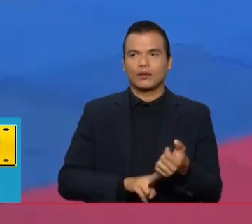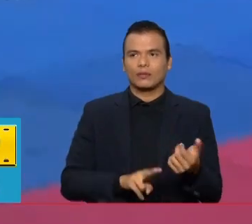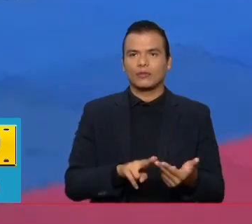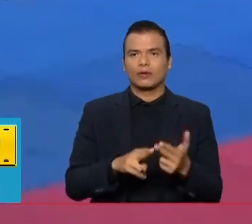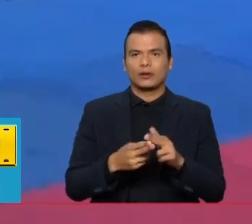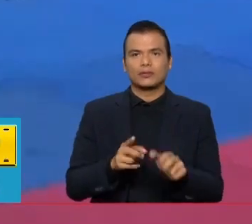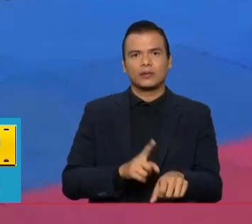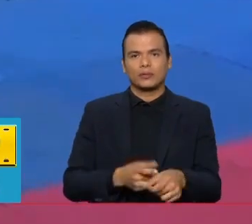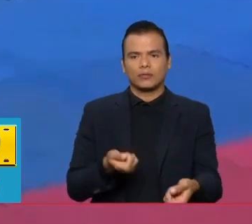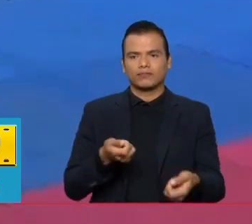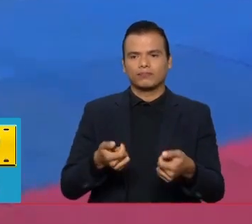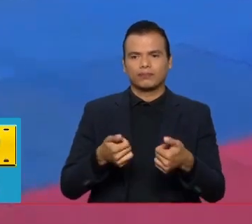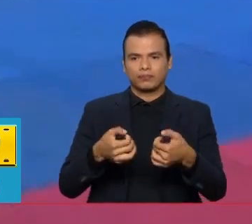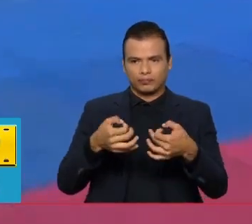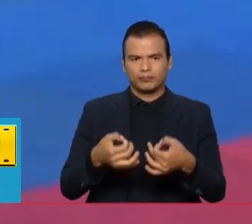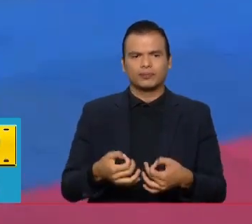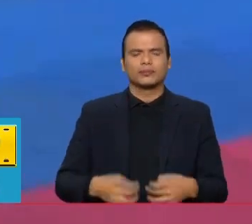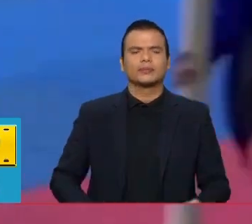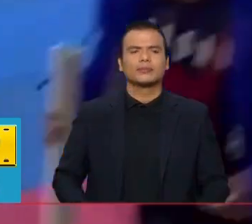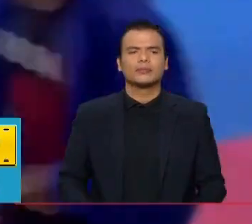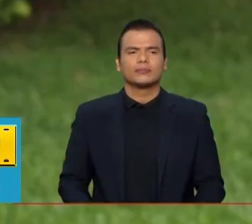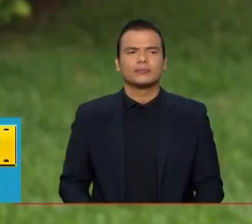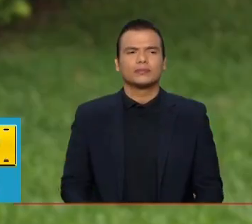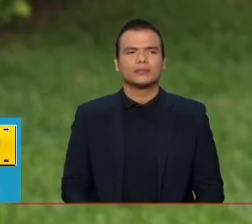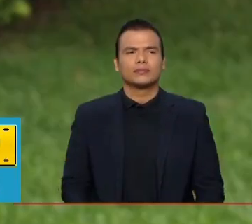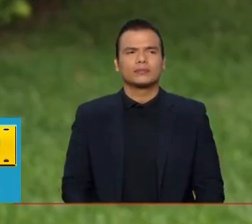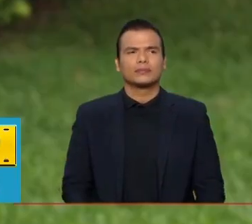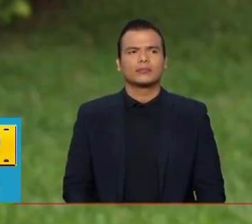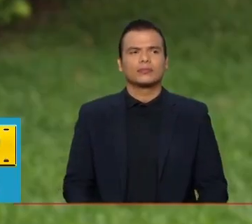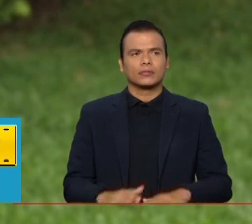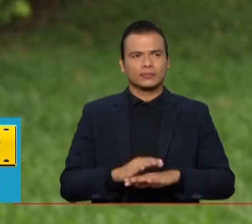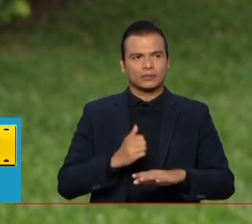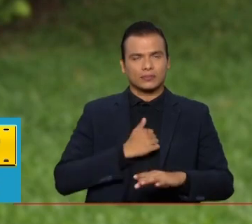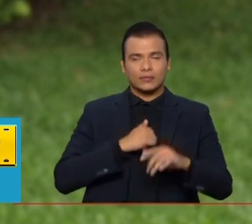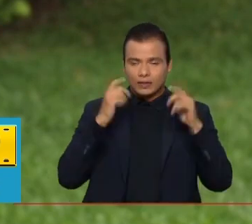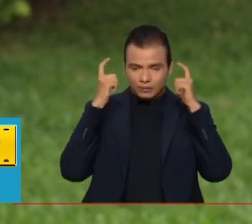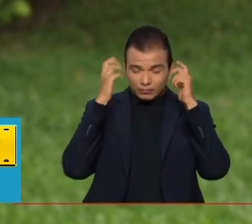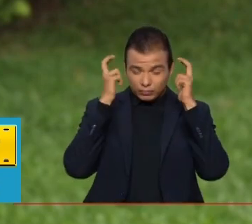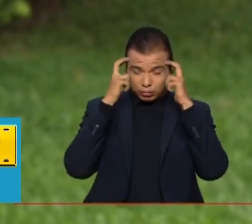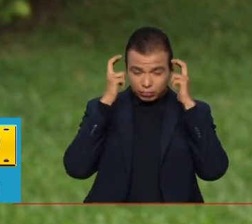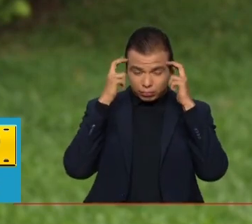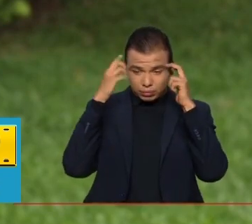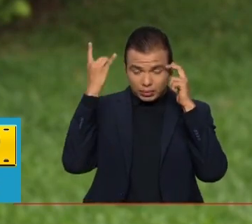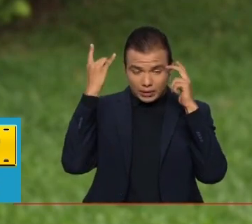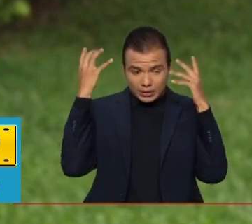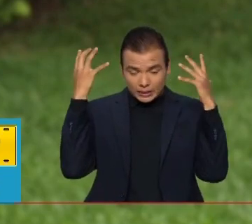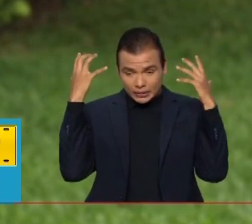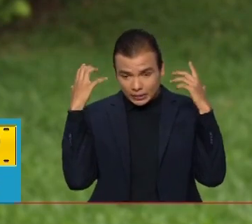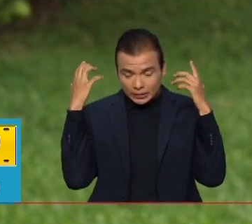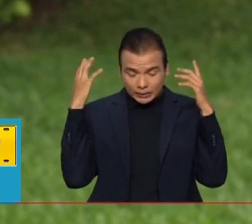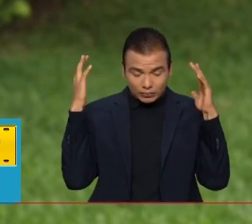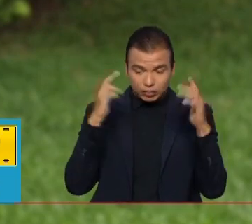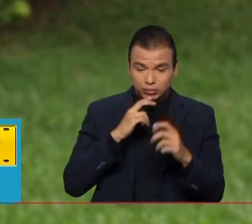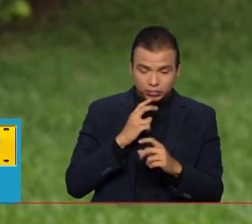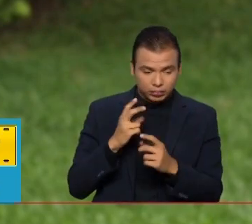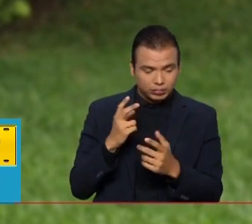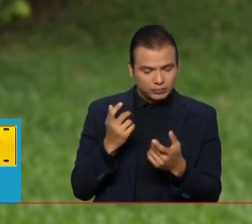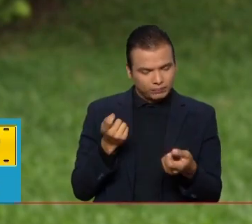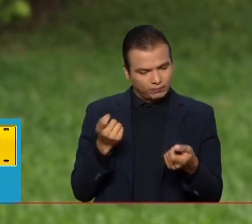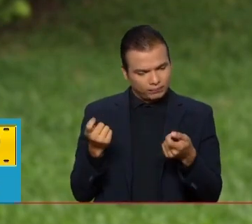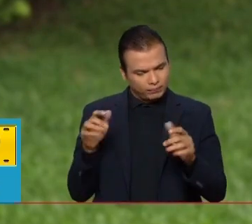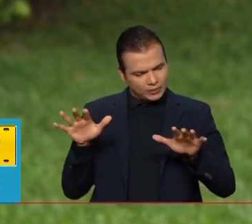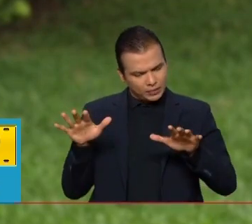tener como el mejor rendimiento en ambas. He podido controlar la mente en situaciones de presión y los valores, he ganado valores